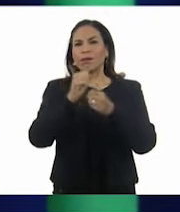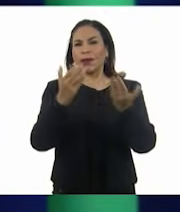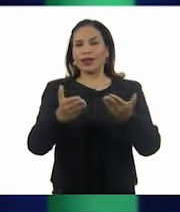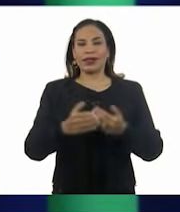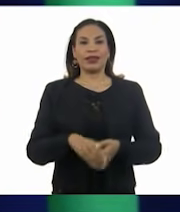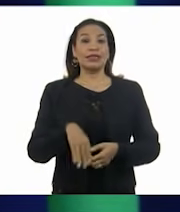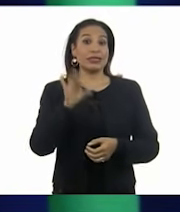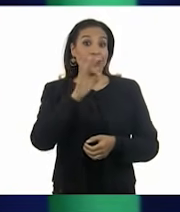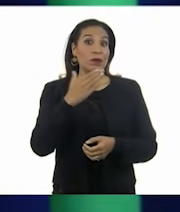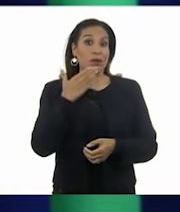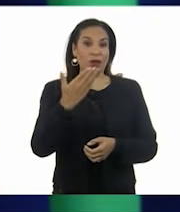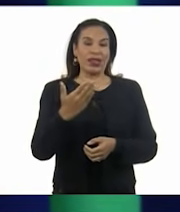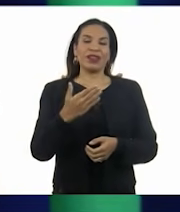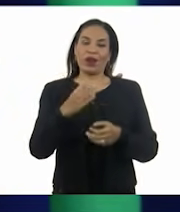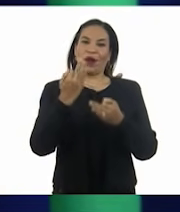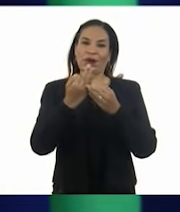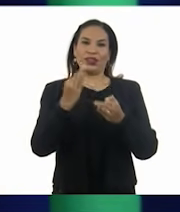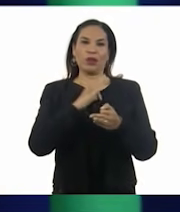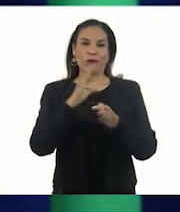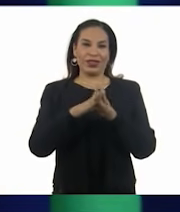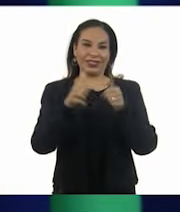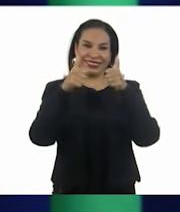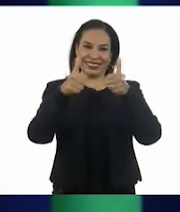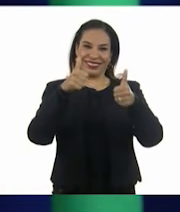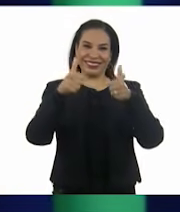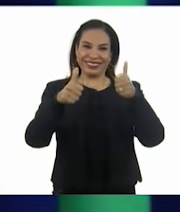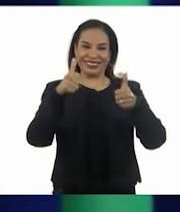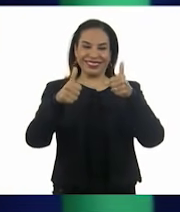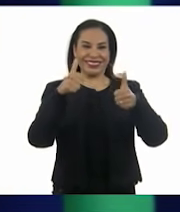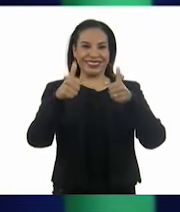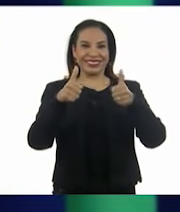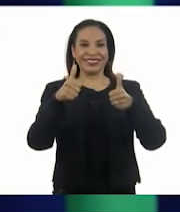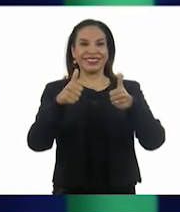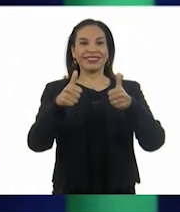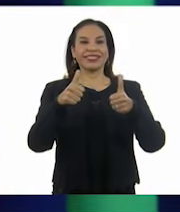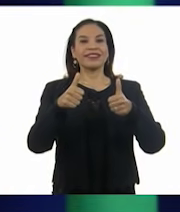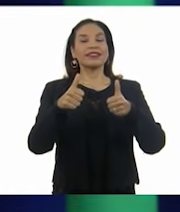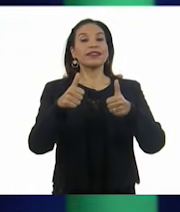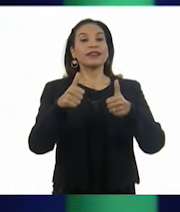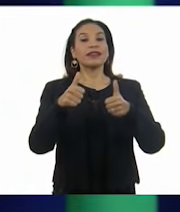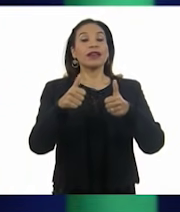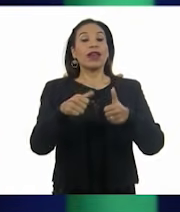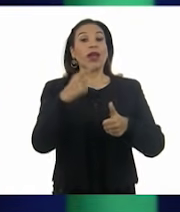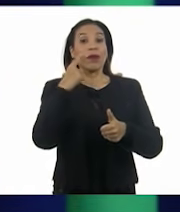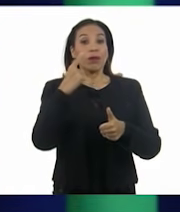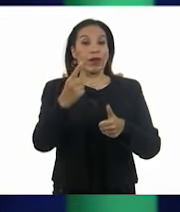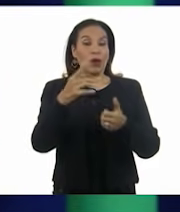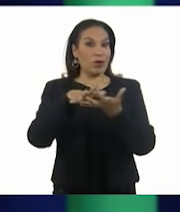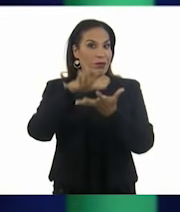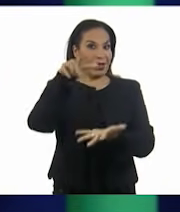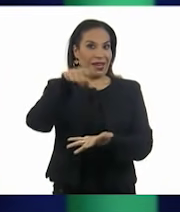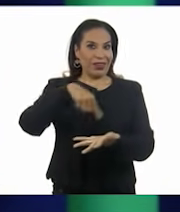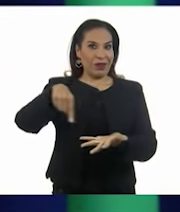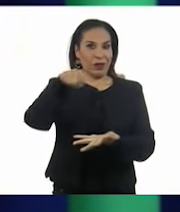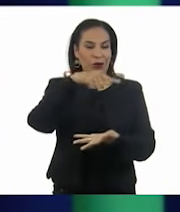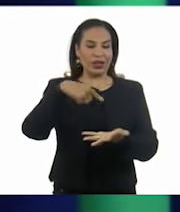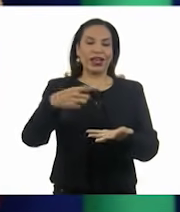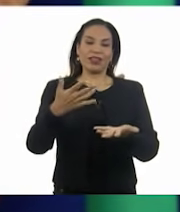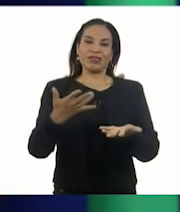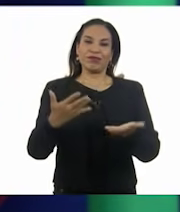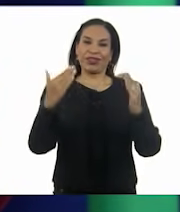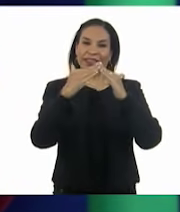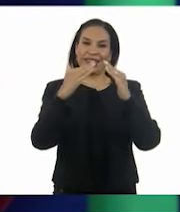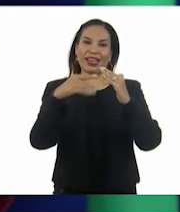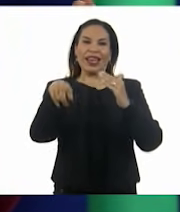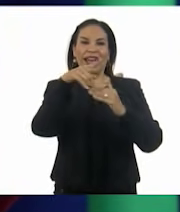Si les fue muy bien, vamos a levantar nuestro pulgar hacia arriba. ¿Se fue bien? Muy bien. Ok. Veo que la mayoría estuvieron